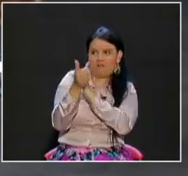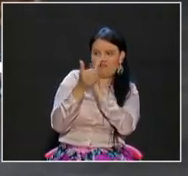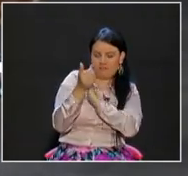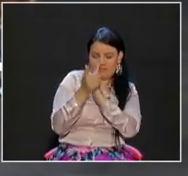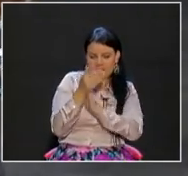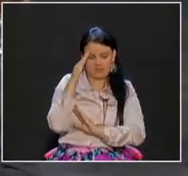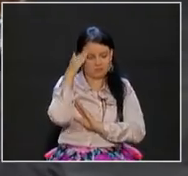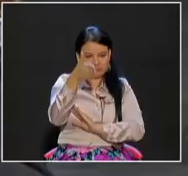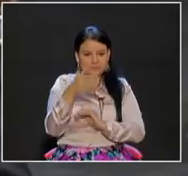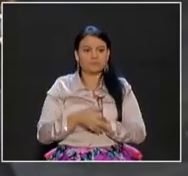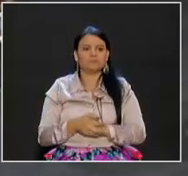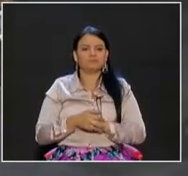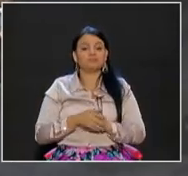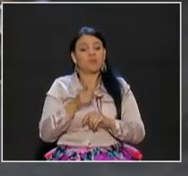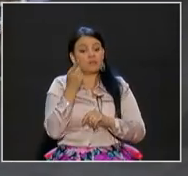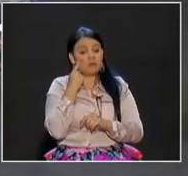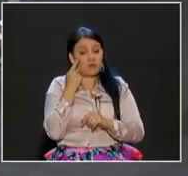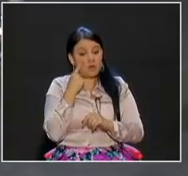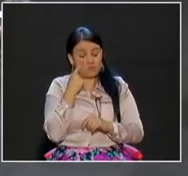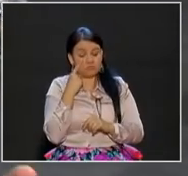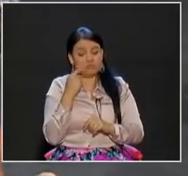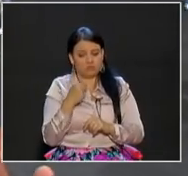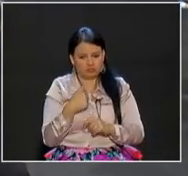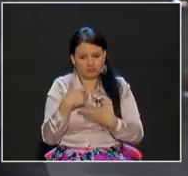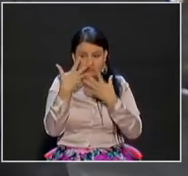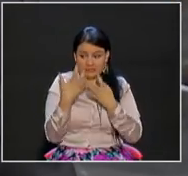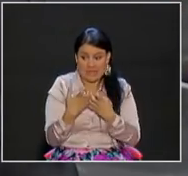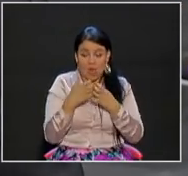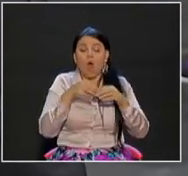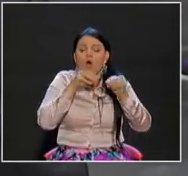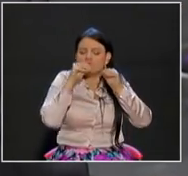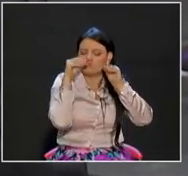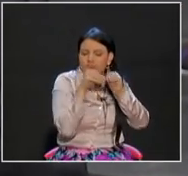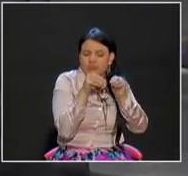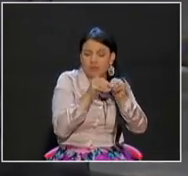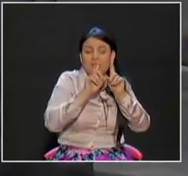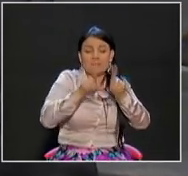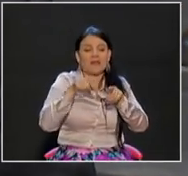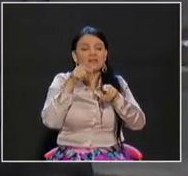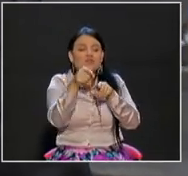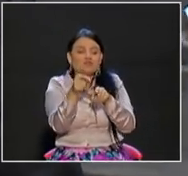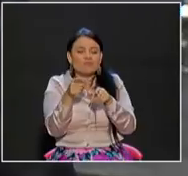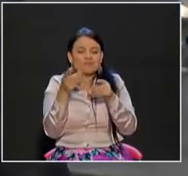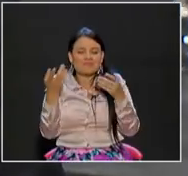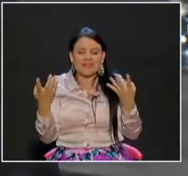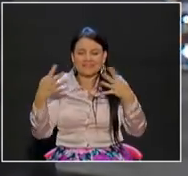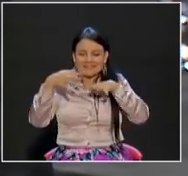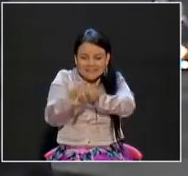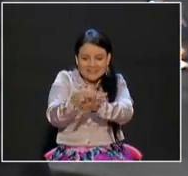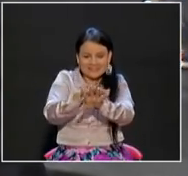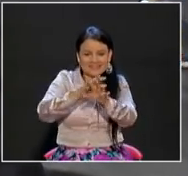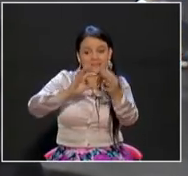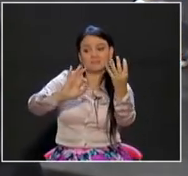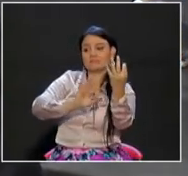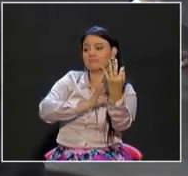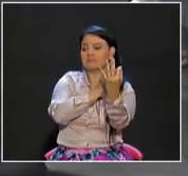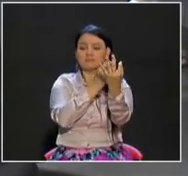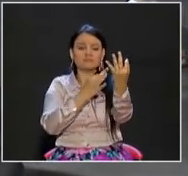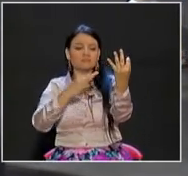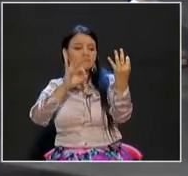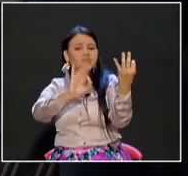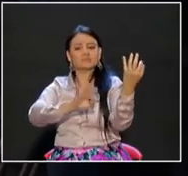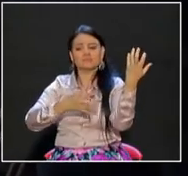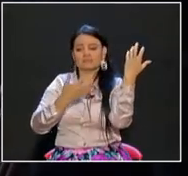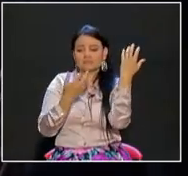puntual quiero que como jornada complementaria a la educativa la red de bandas musicales estén en todos y cada una de las regiones y los municipios del